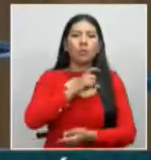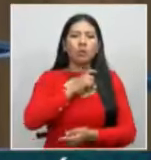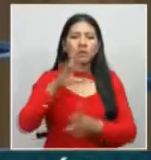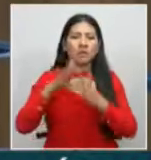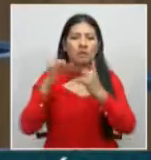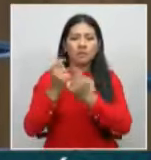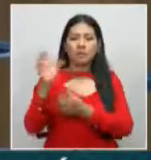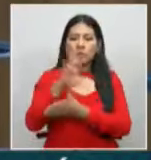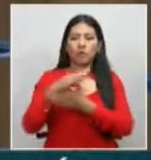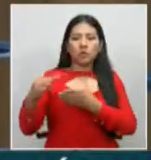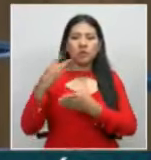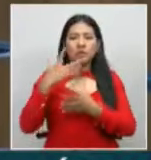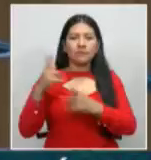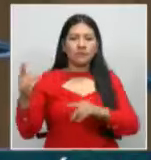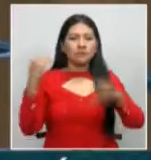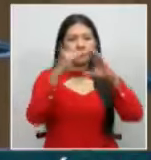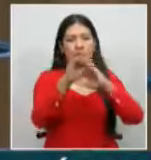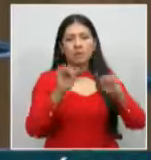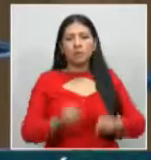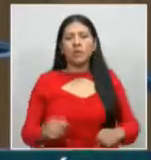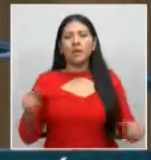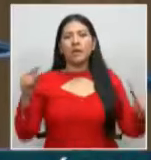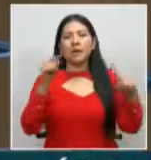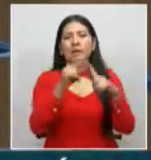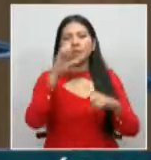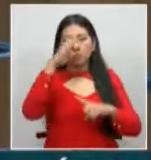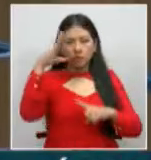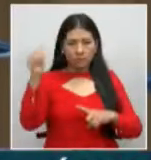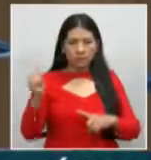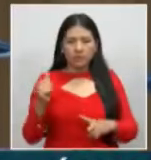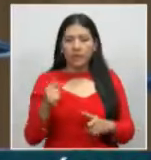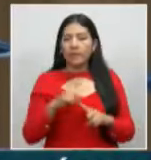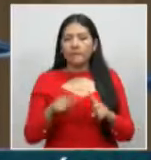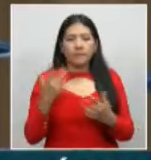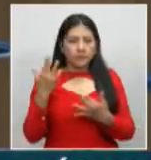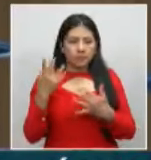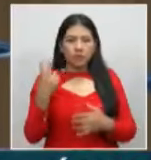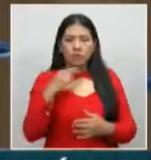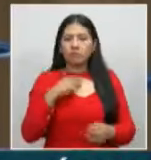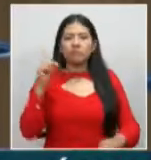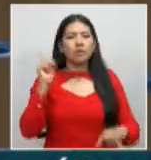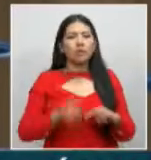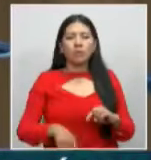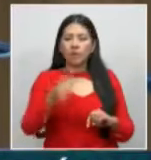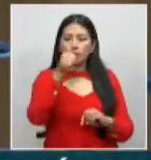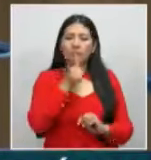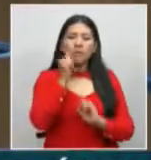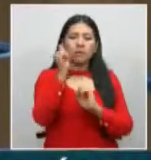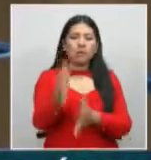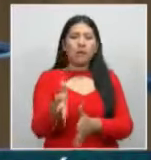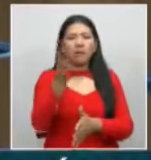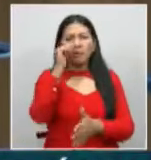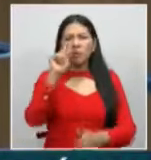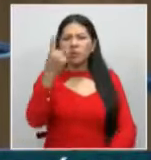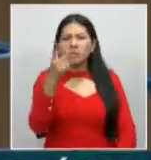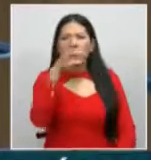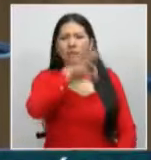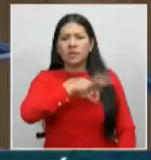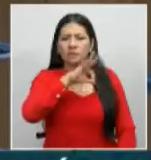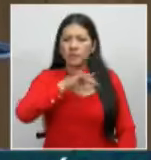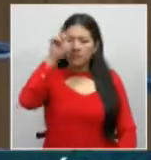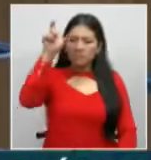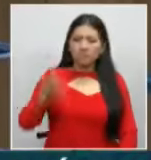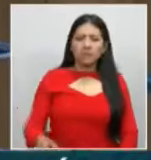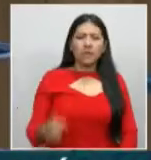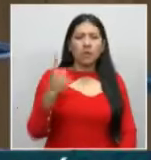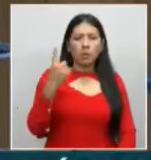departamento de Chuquisaca hacia el departamento de Cochabamba. No podemos seguir por intereses personales, sacrificando